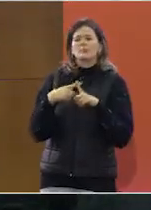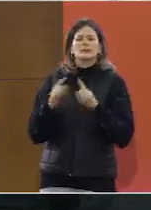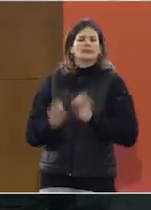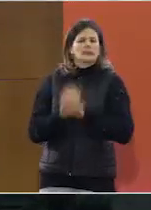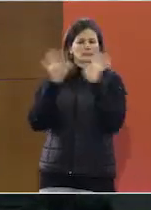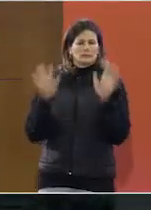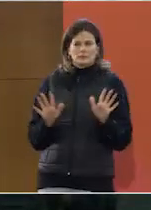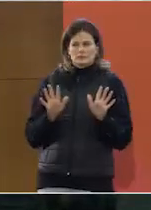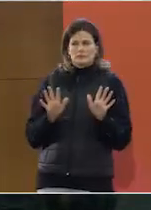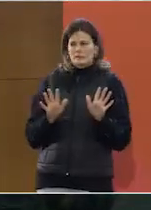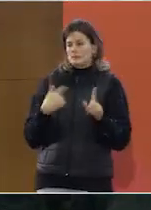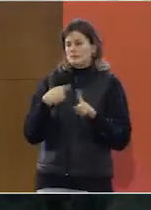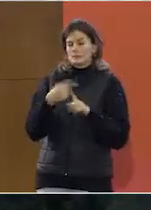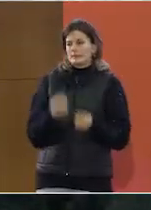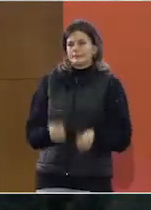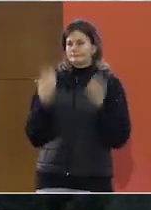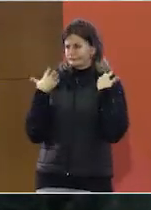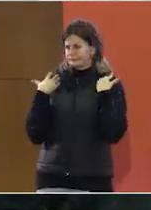obvio.